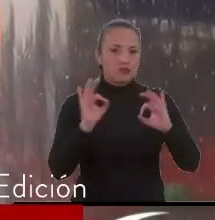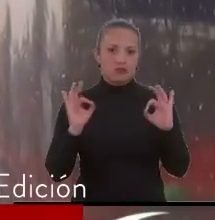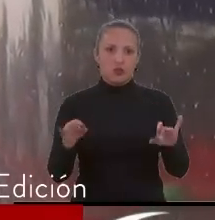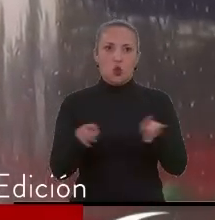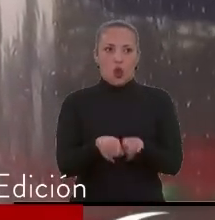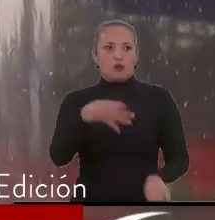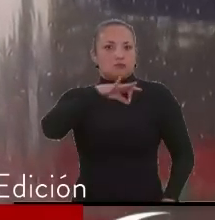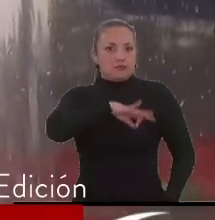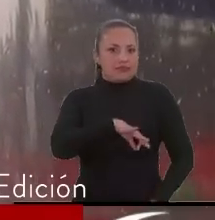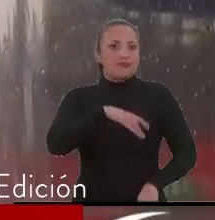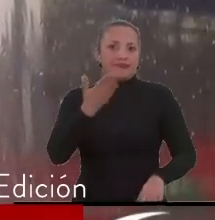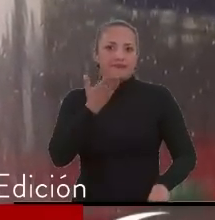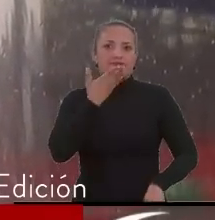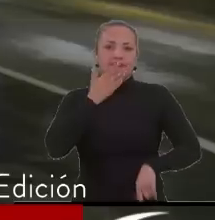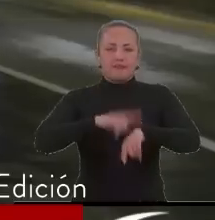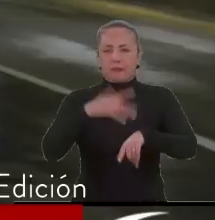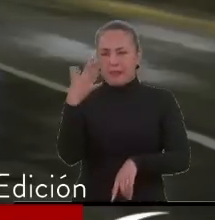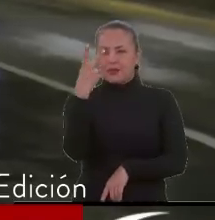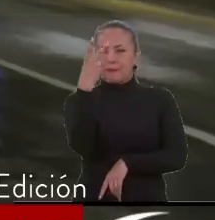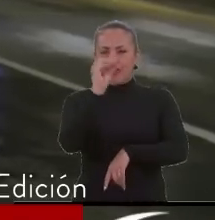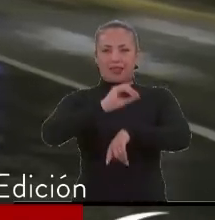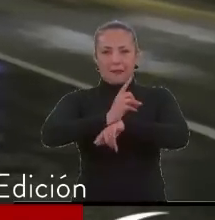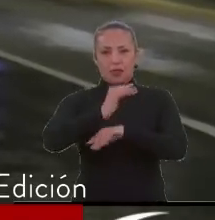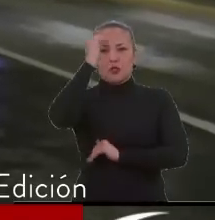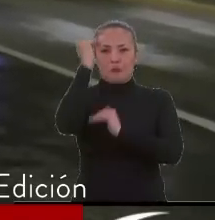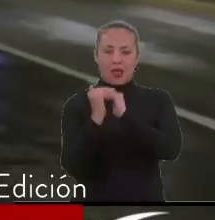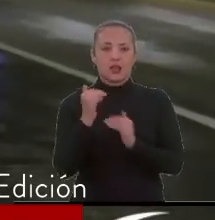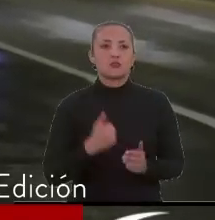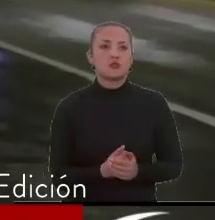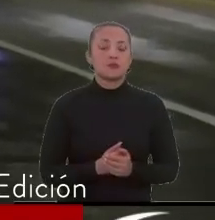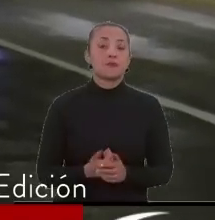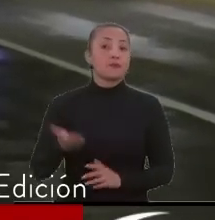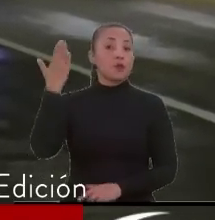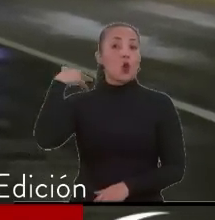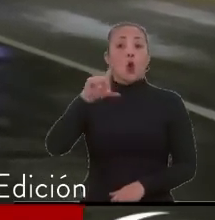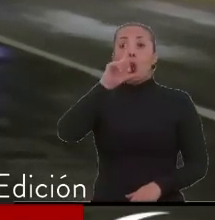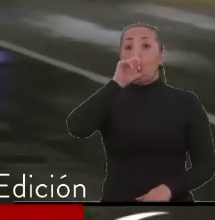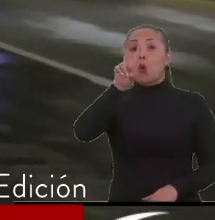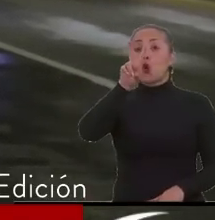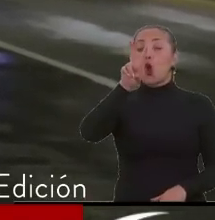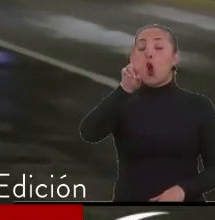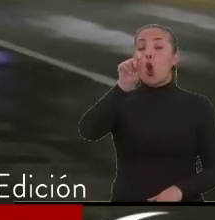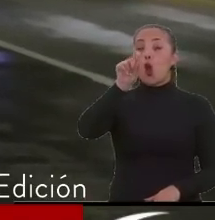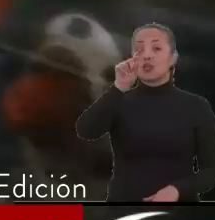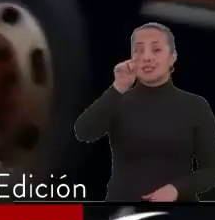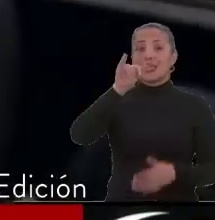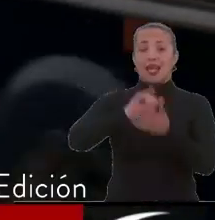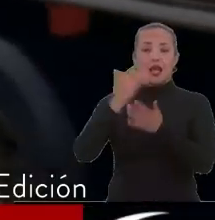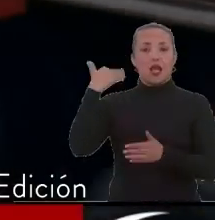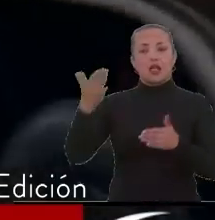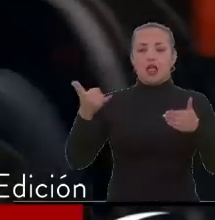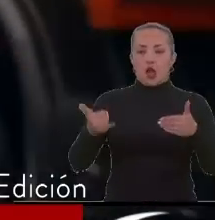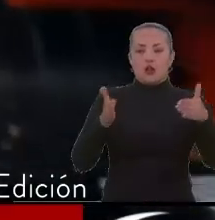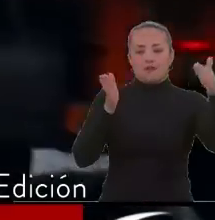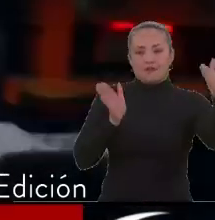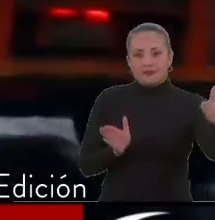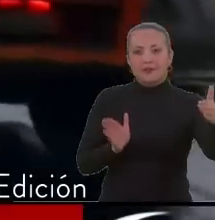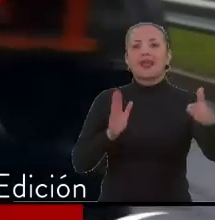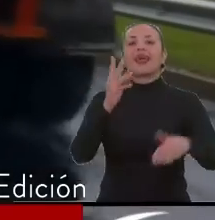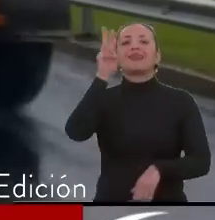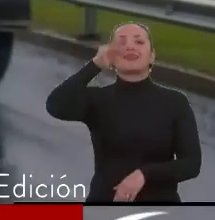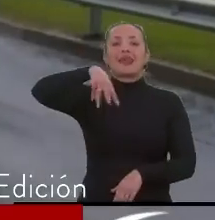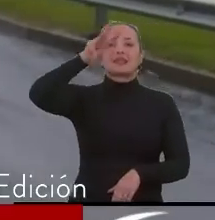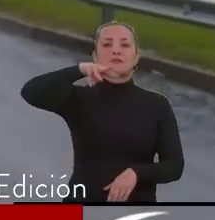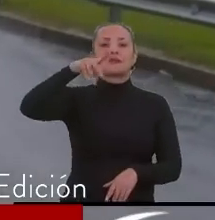ahorrando mucho tiempo, más o menos unos 20 minutos de camino. Desde el 11 de julio, el túnel antiguo estará cerrado por 3 meses mientras